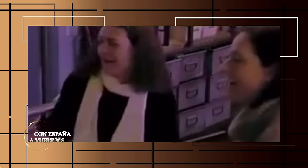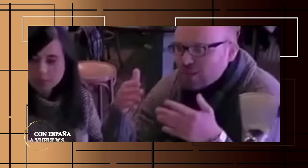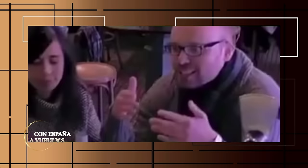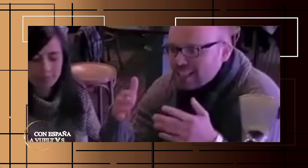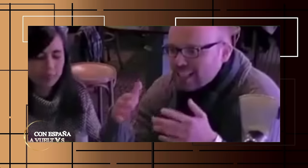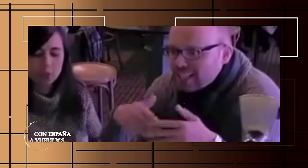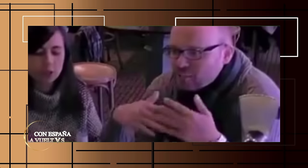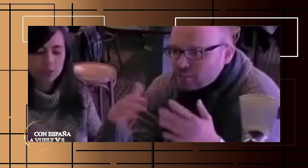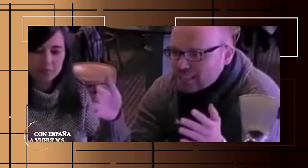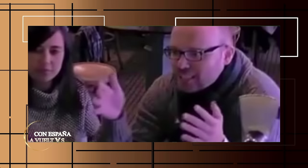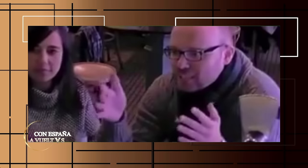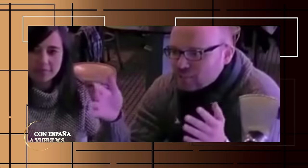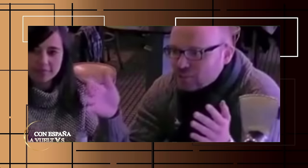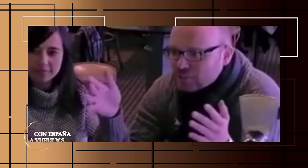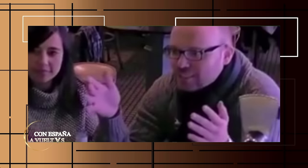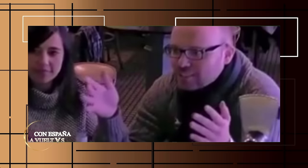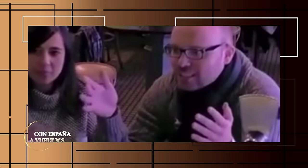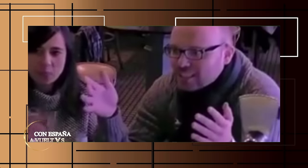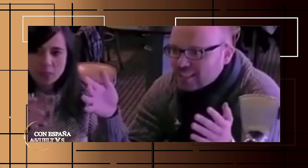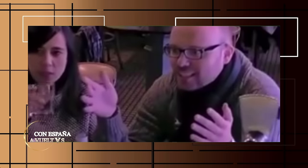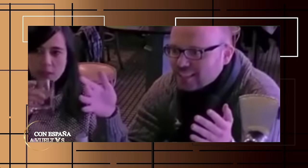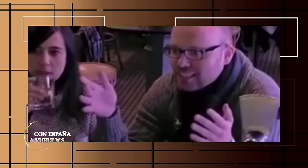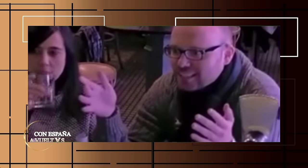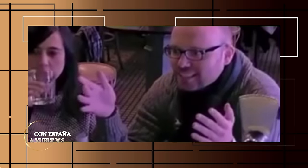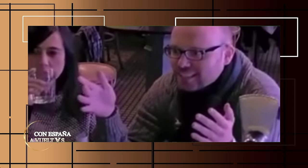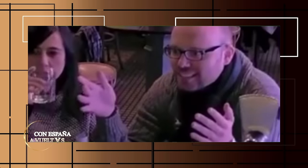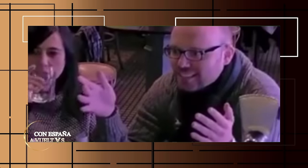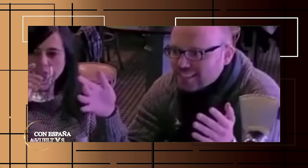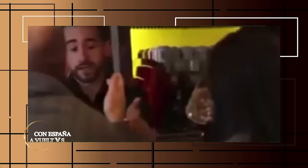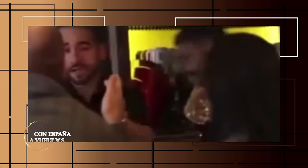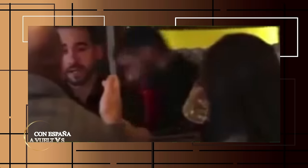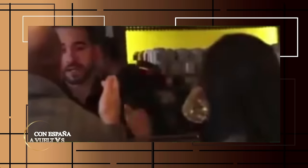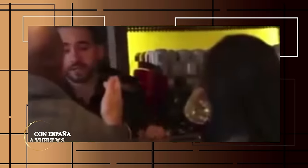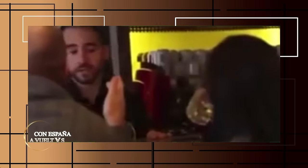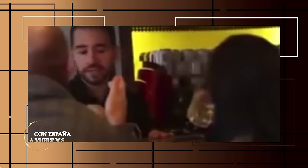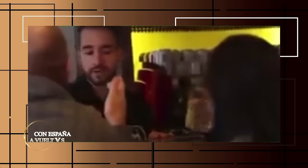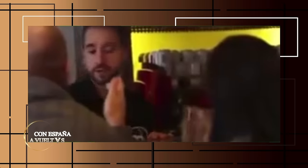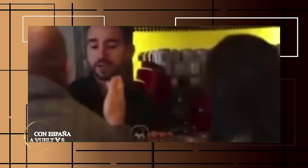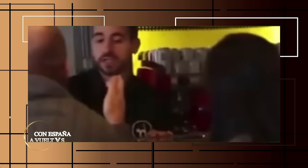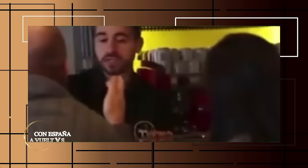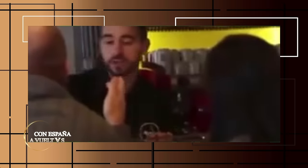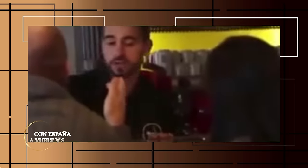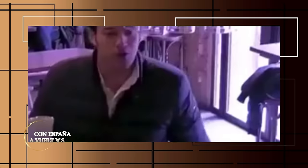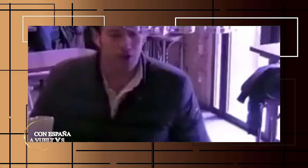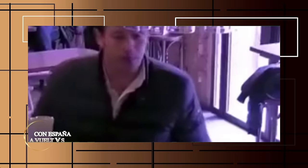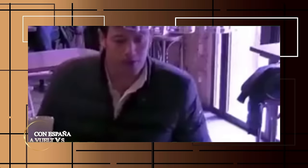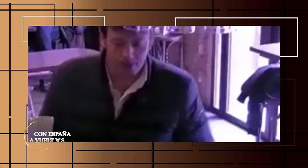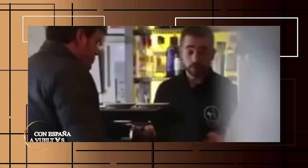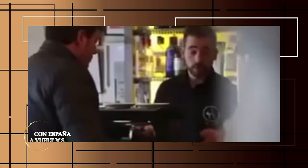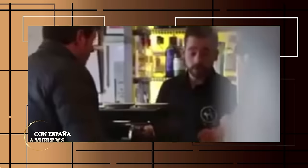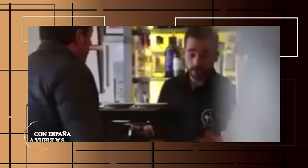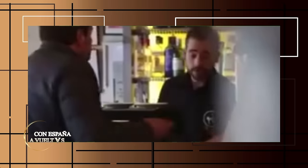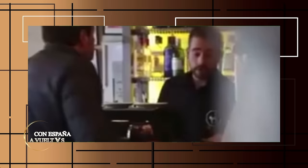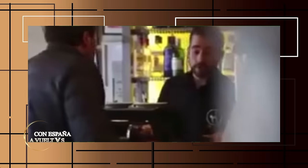que pagara. Cuadrar la caja como te salga de los cojones. No, la anterior persona no ha pagado. Entonces tendrá que pagar a alguien. Entonces le estamos cobrando a ustedes eso, ¿vale? Yo no te lo